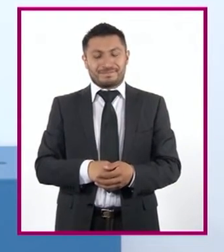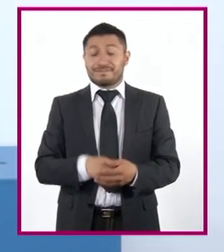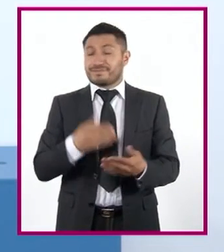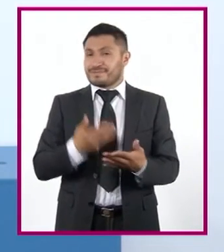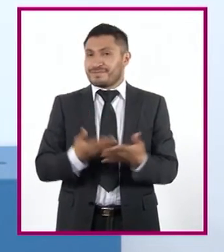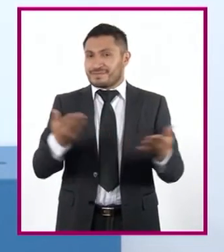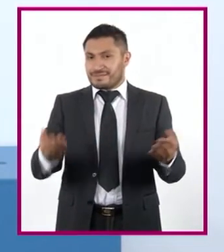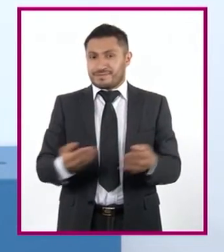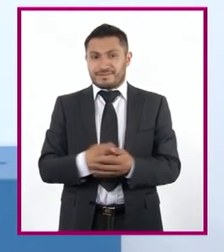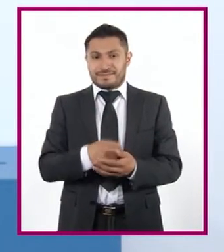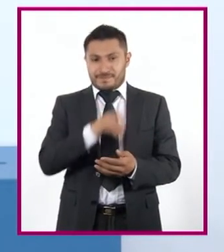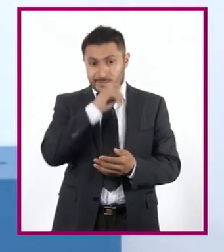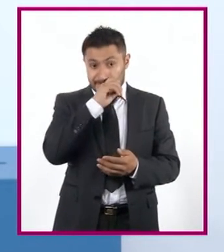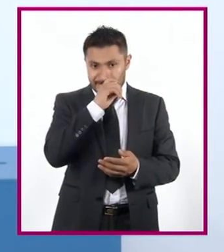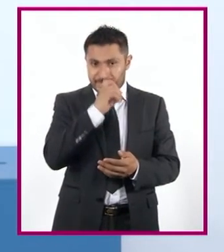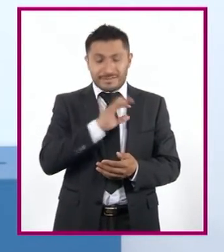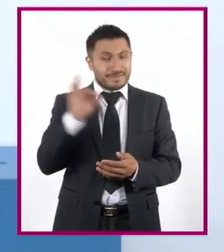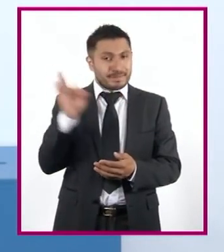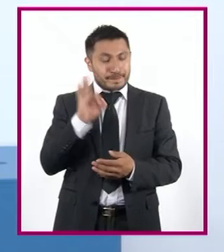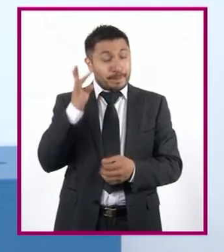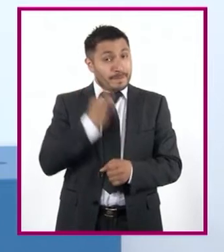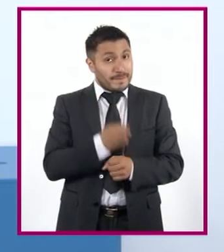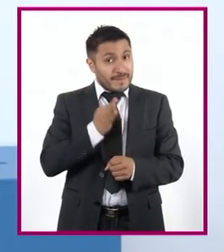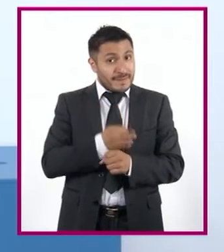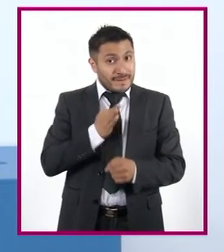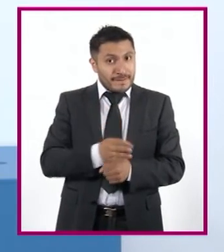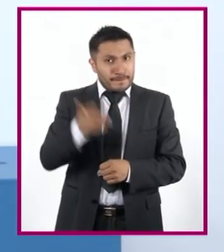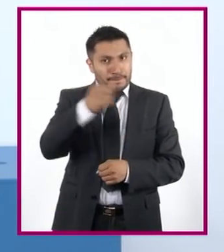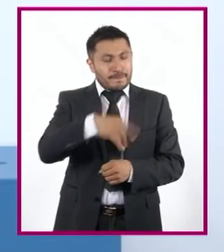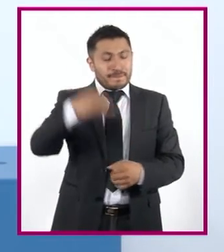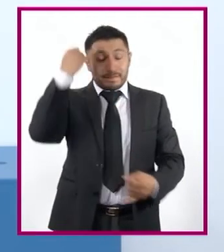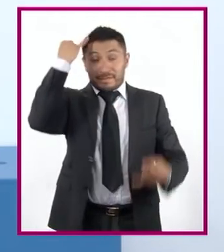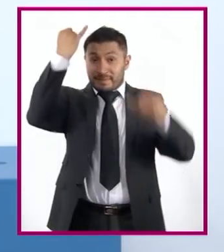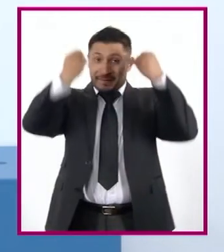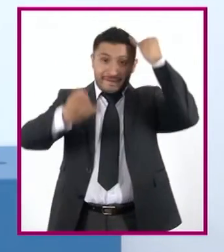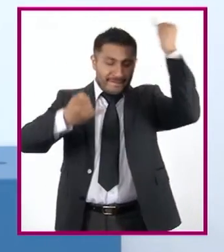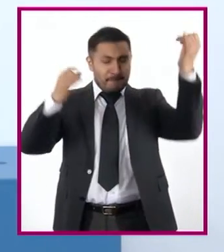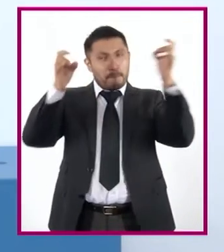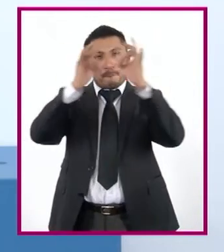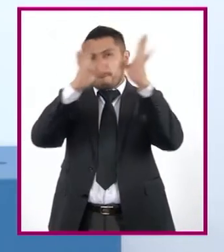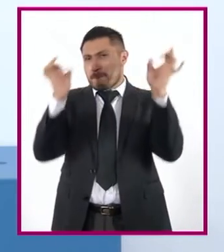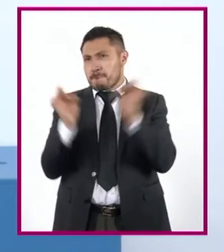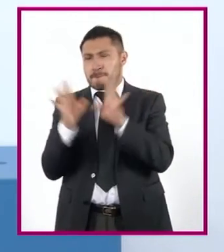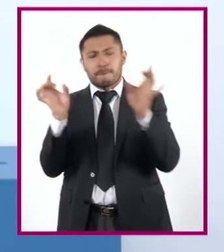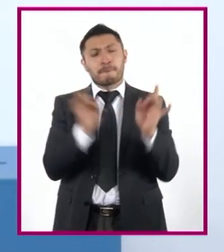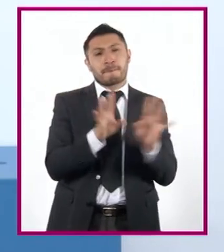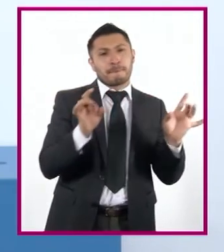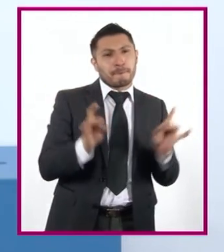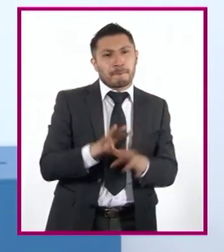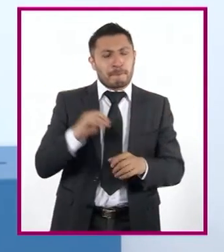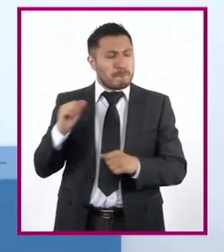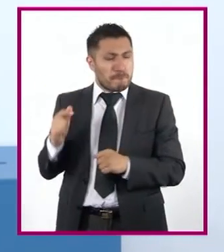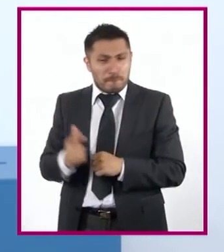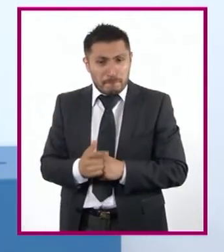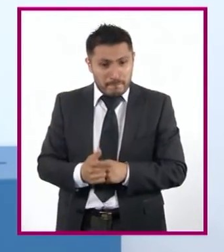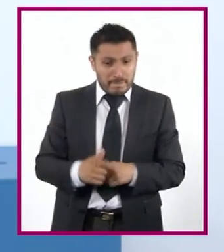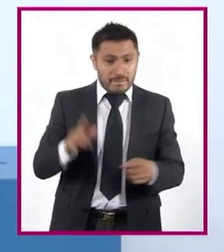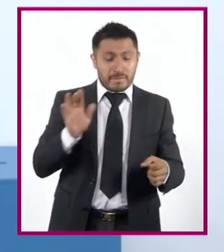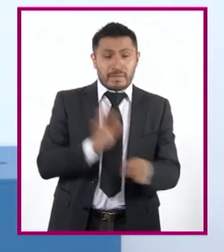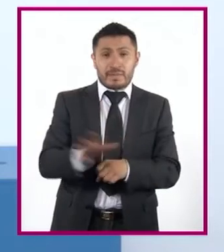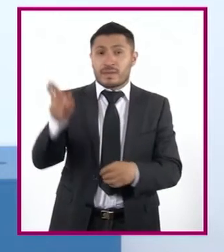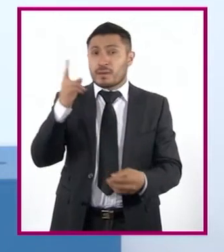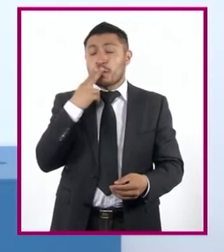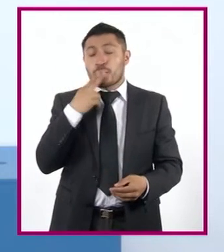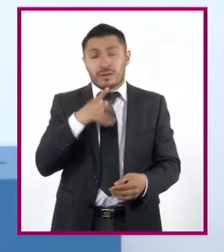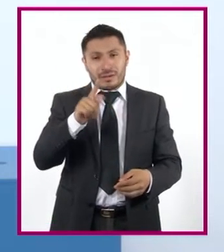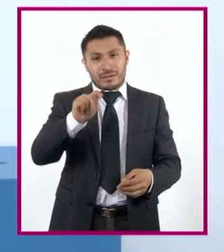Ahora bien, quizás en este momento podrían imaginar más situaciones. ¿Dónde utilizan la